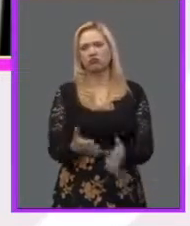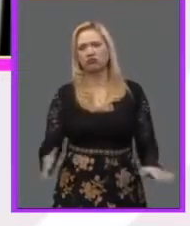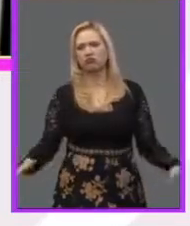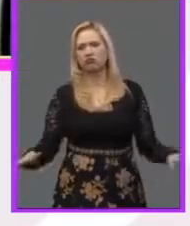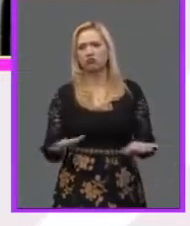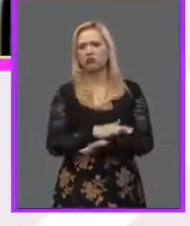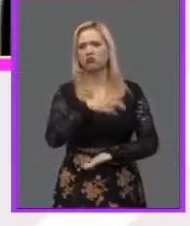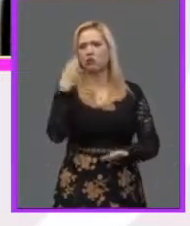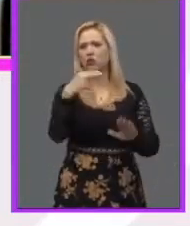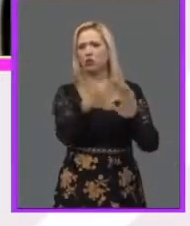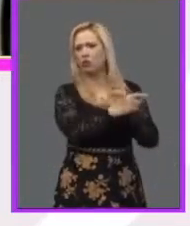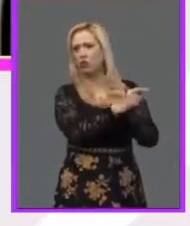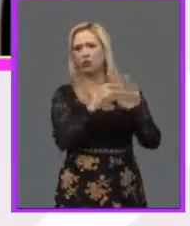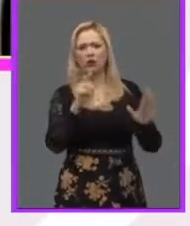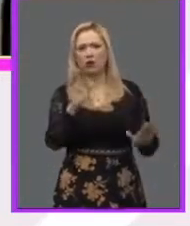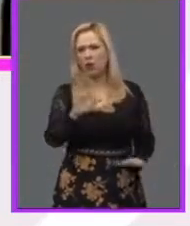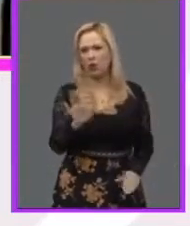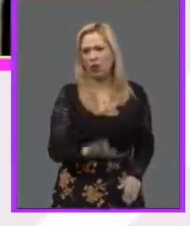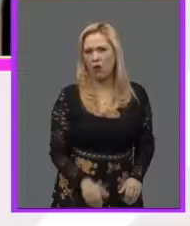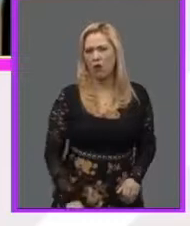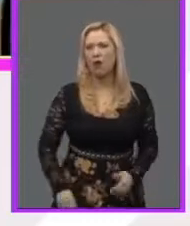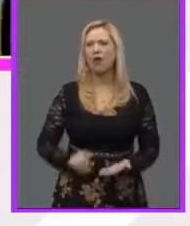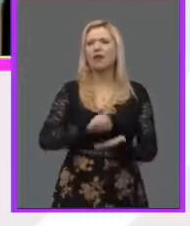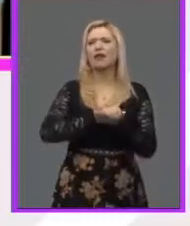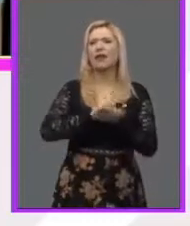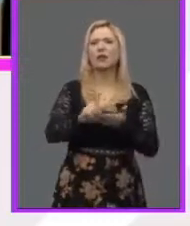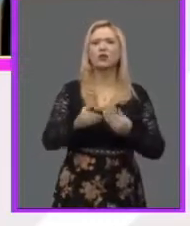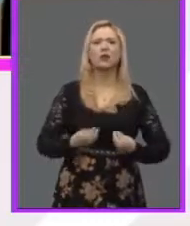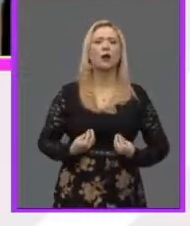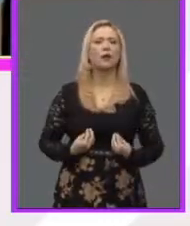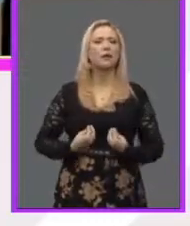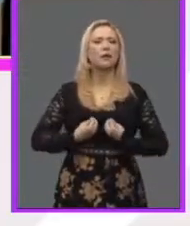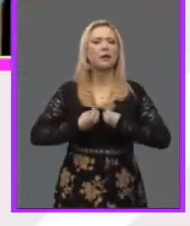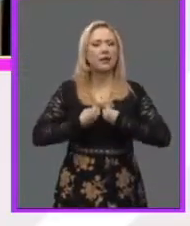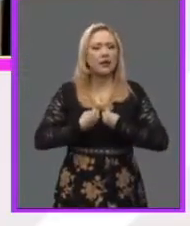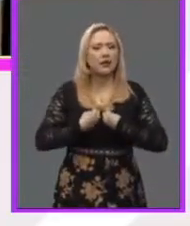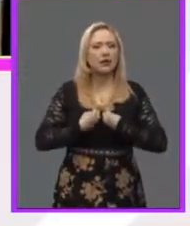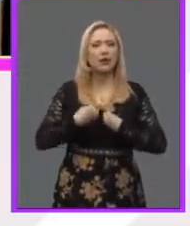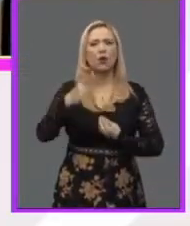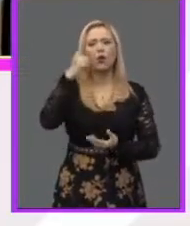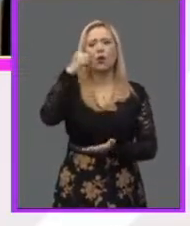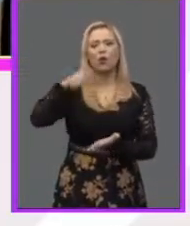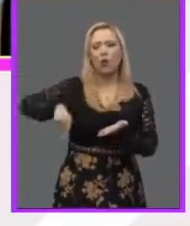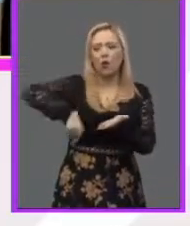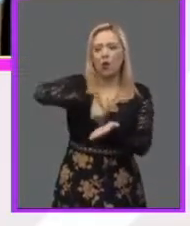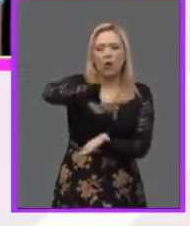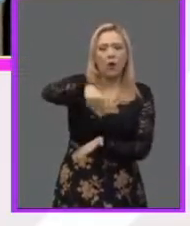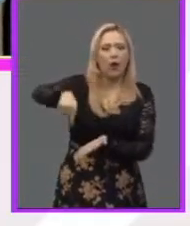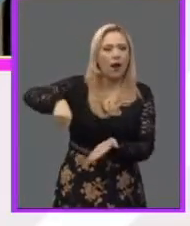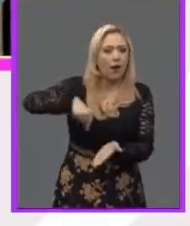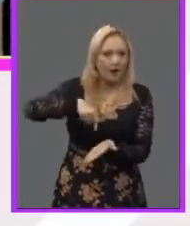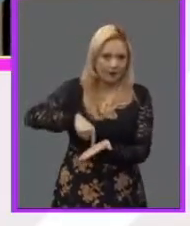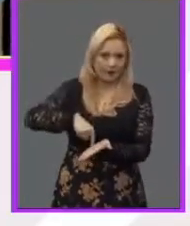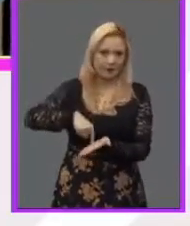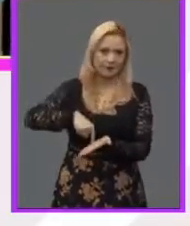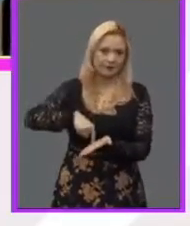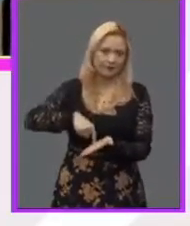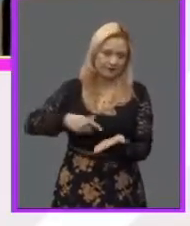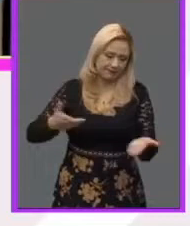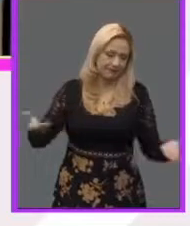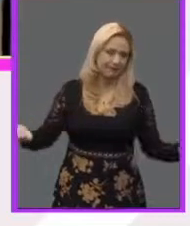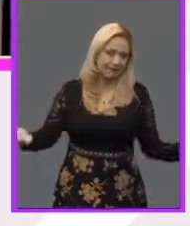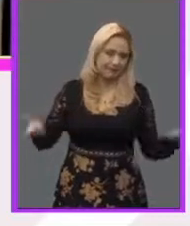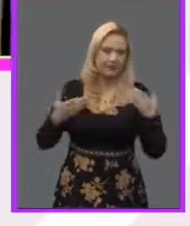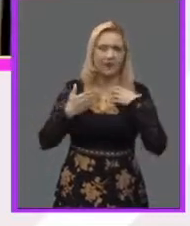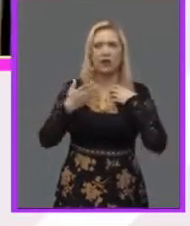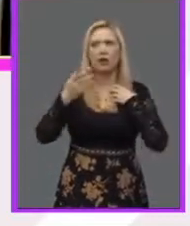un cambio de denominación, pero podemos entender que realmente el derecho a la vivienda es el derecho a habitar un espacio. Y en ese sentido, pues no